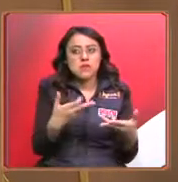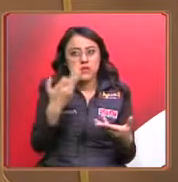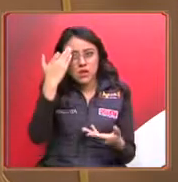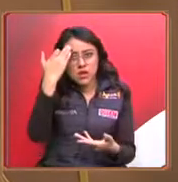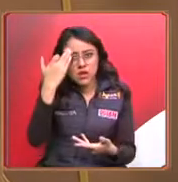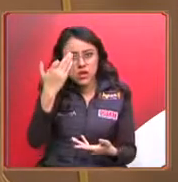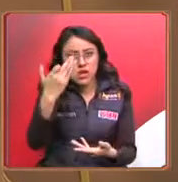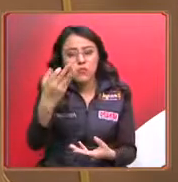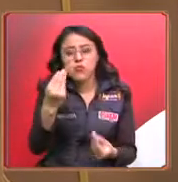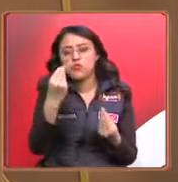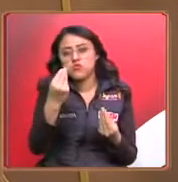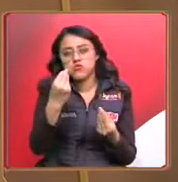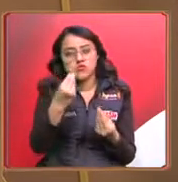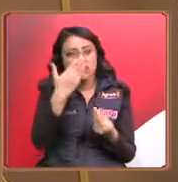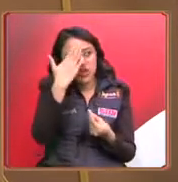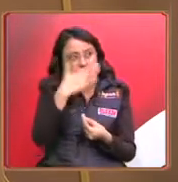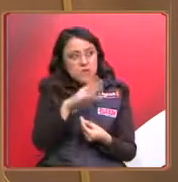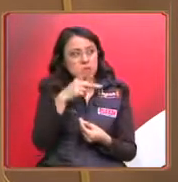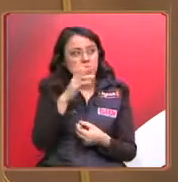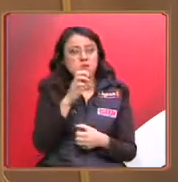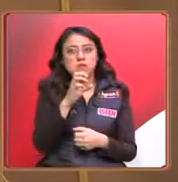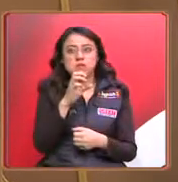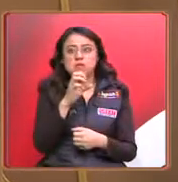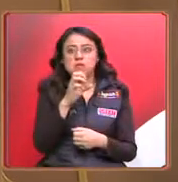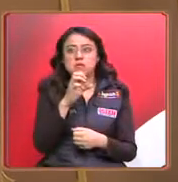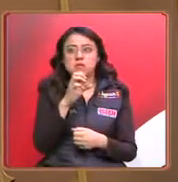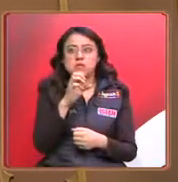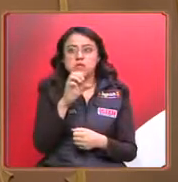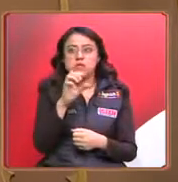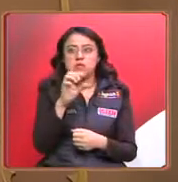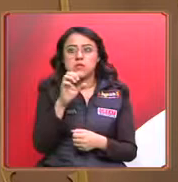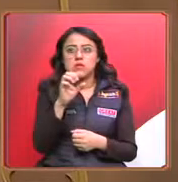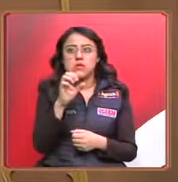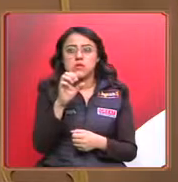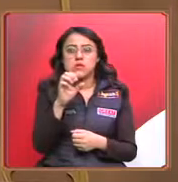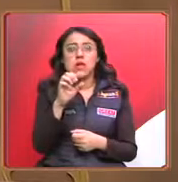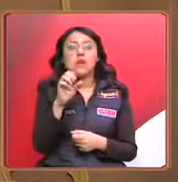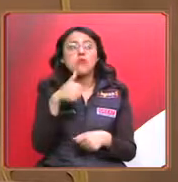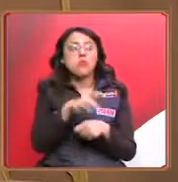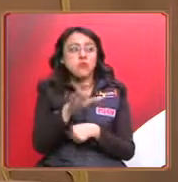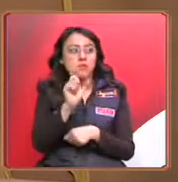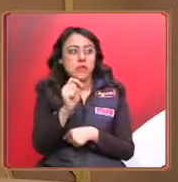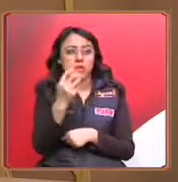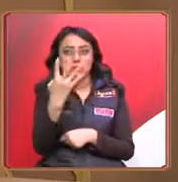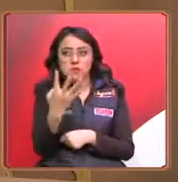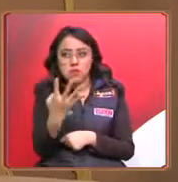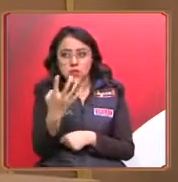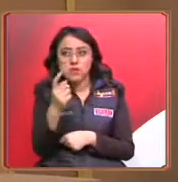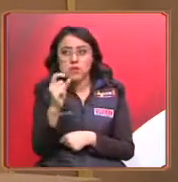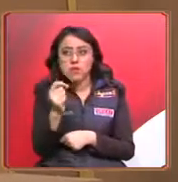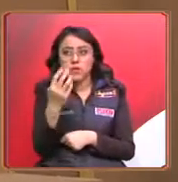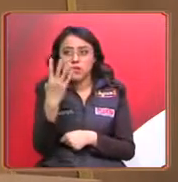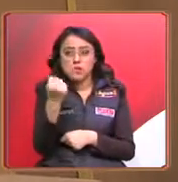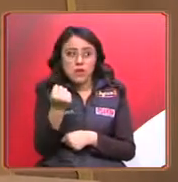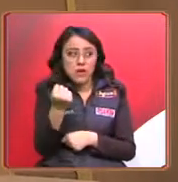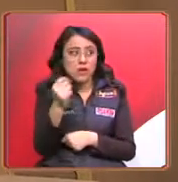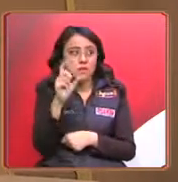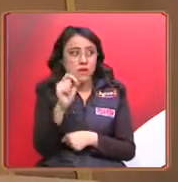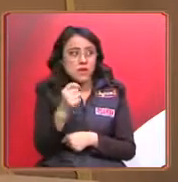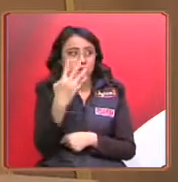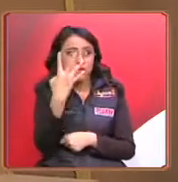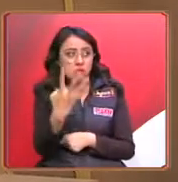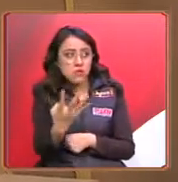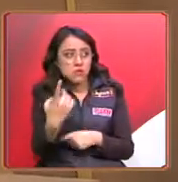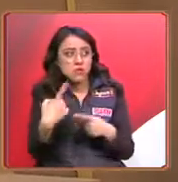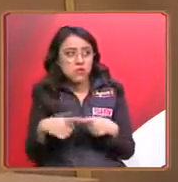mucho, han realizado durante mucho tiempo. Esta es la 60 y tengo entendido que es la... Es el número 24. Número juguetón 24, 24. Número 24. Les digo